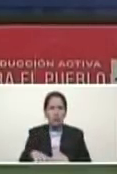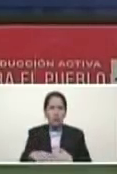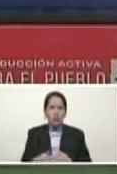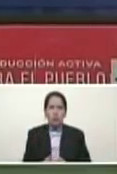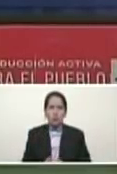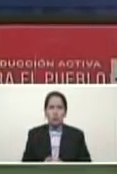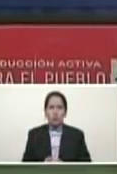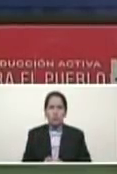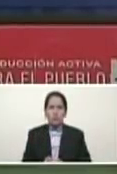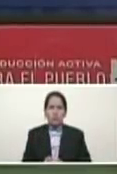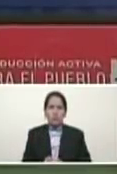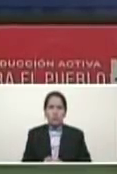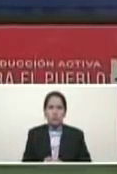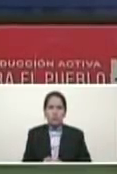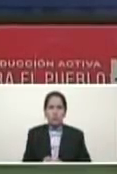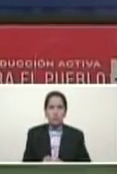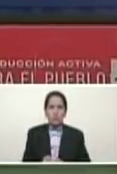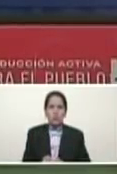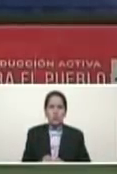del